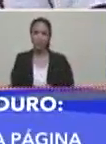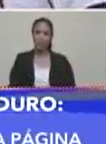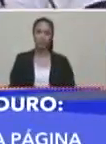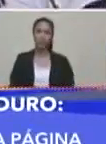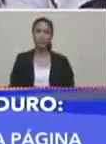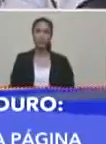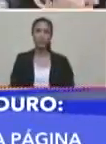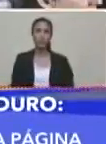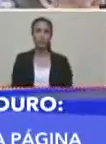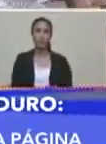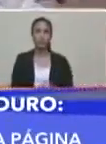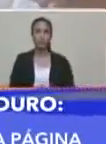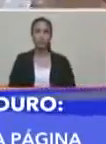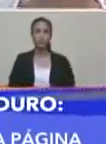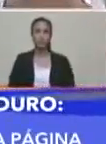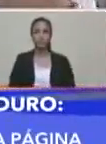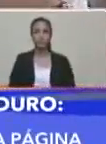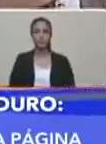de Venezuela.